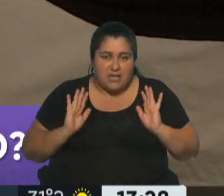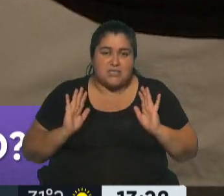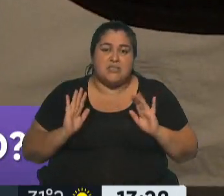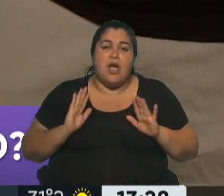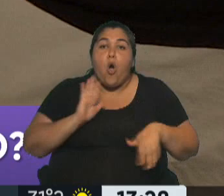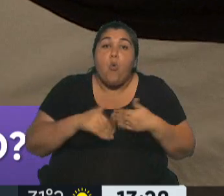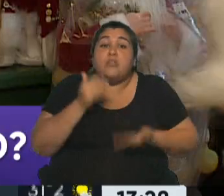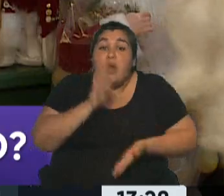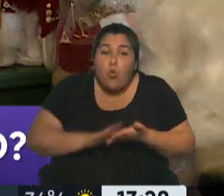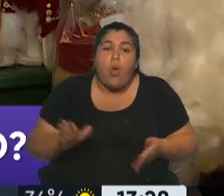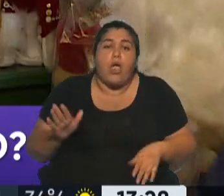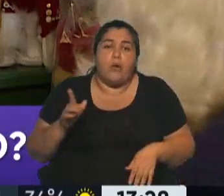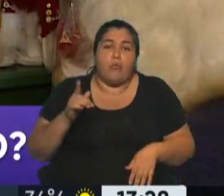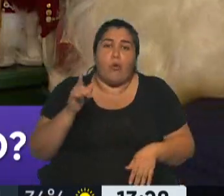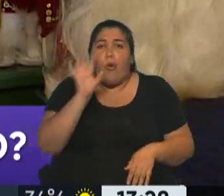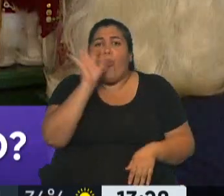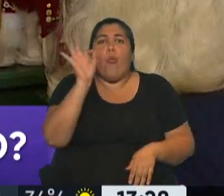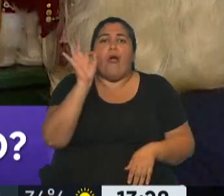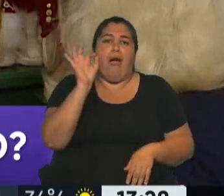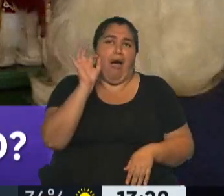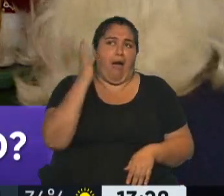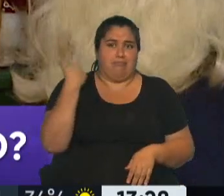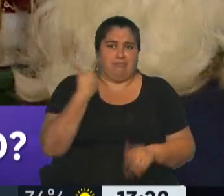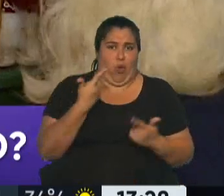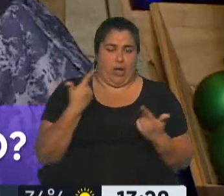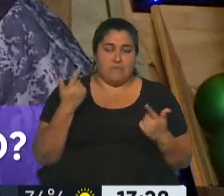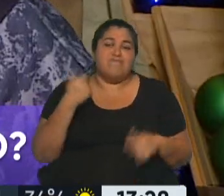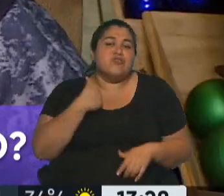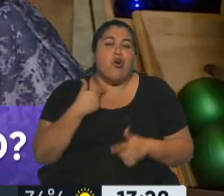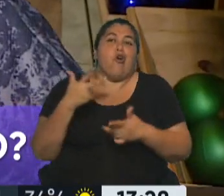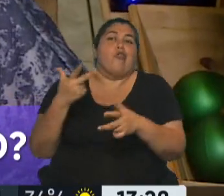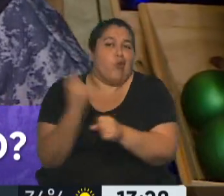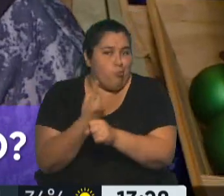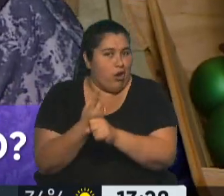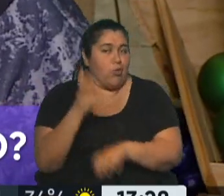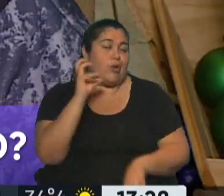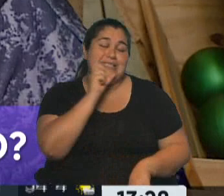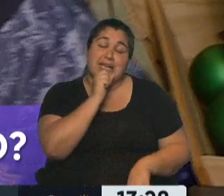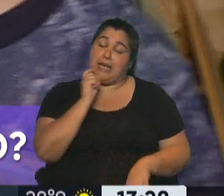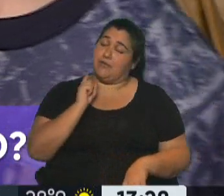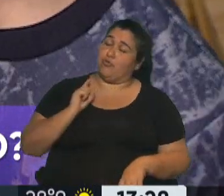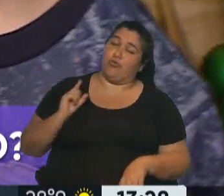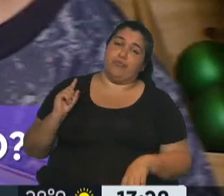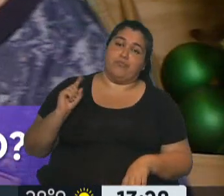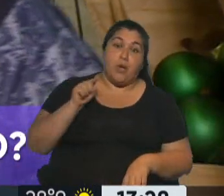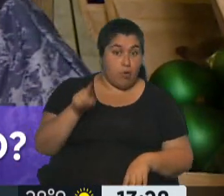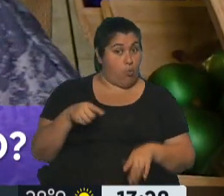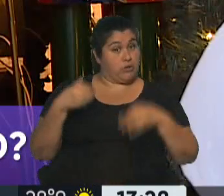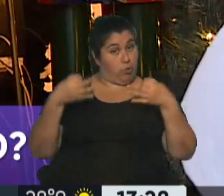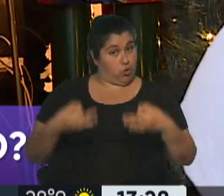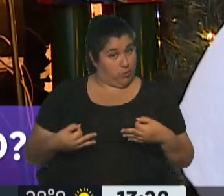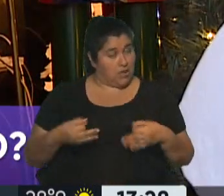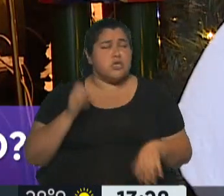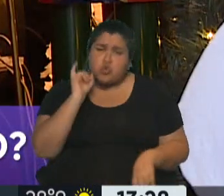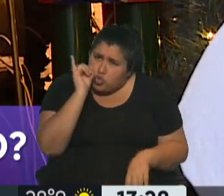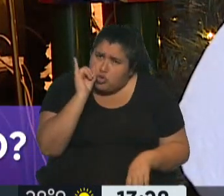juguetes nuevos que nunca lo tenía. No se puede decir porque es un secreto. Por supuesto, pero ¿vos te portaste bien? Sí.